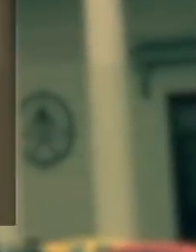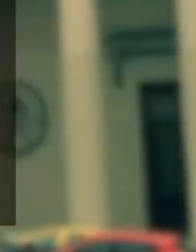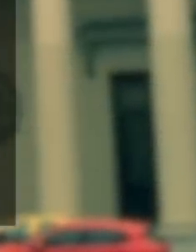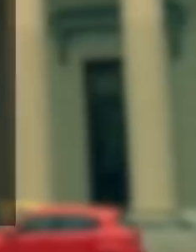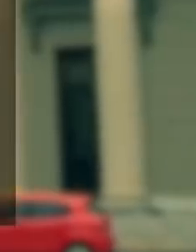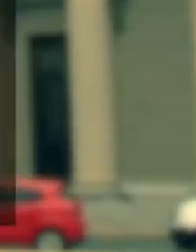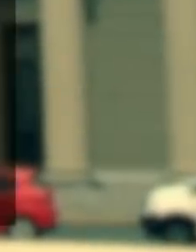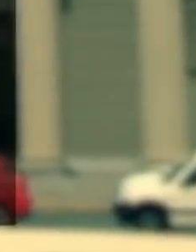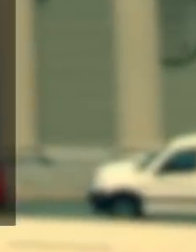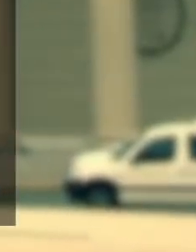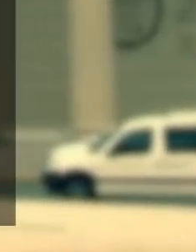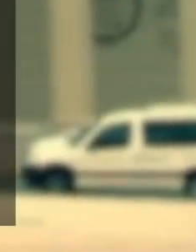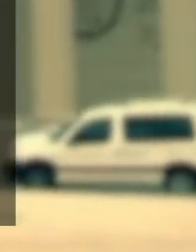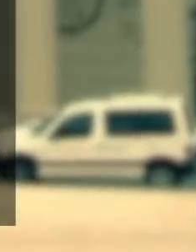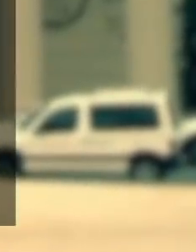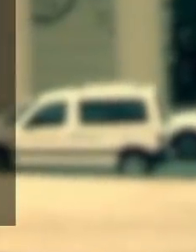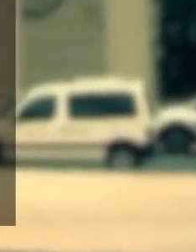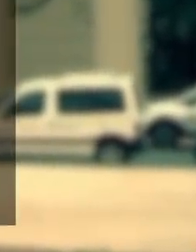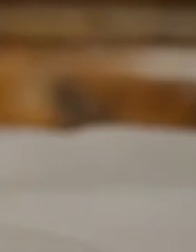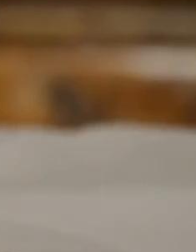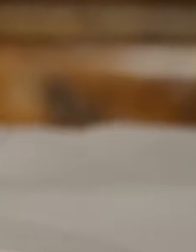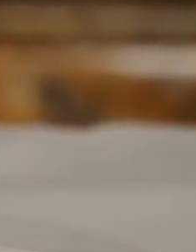de la misa. Muchas gracias.